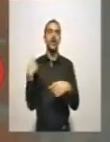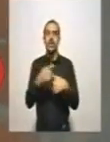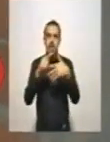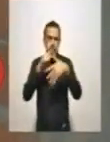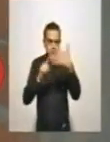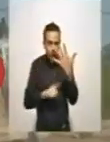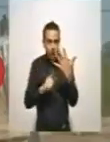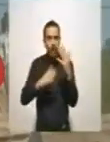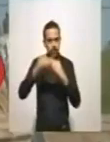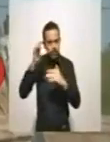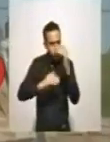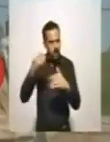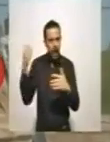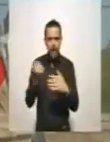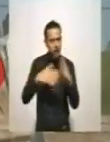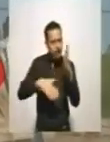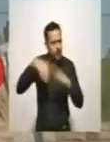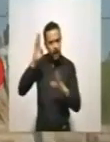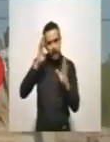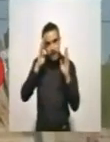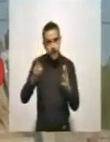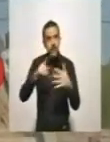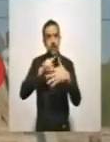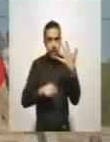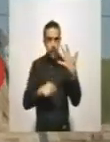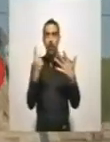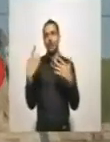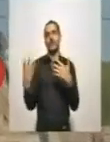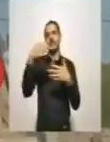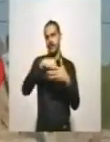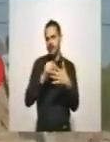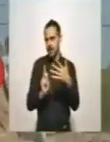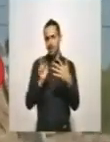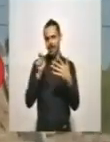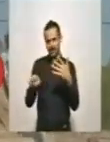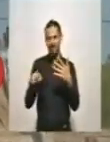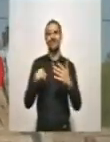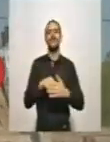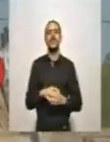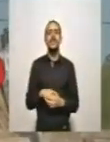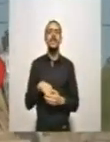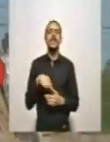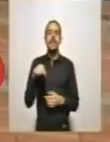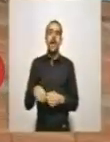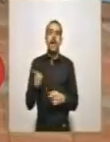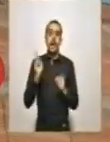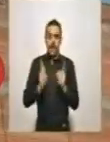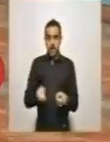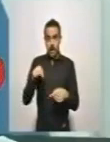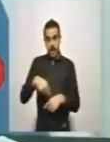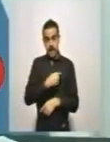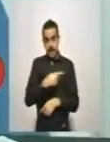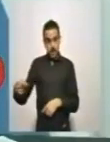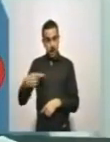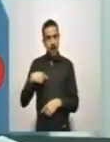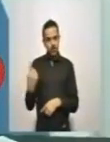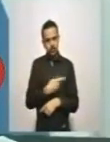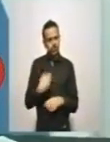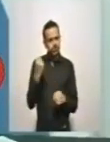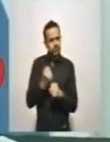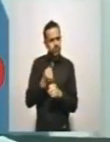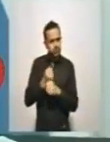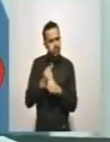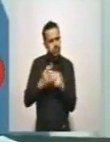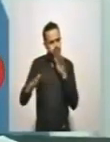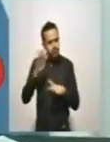provincia para poder llevar adelante en este plan. Asimismo, esta semana hemos trabajado junto con